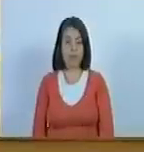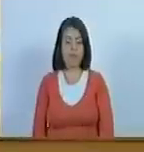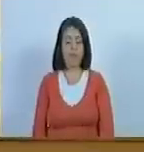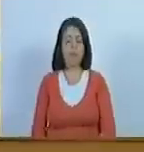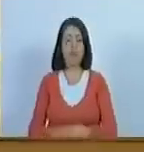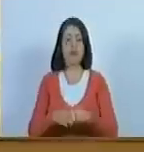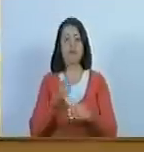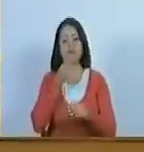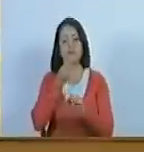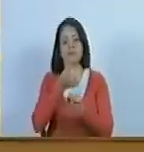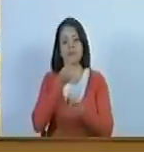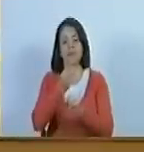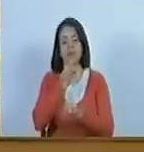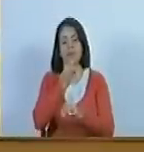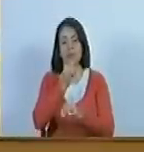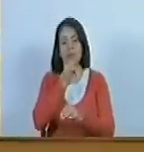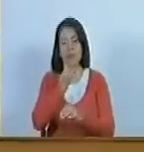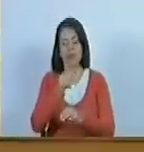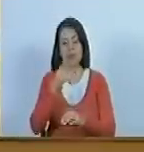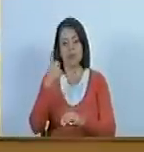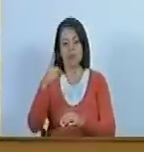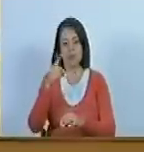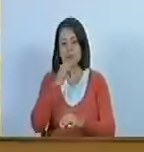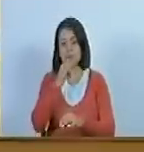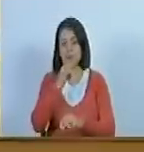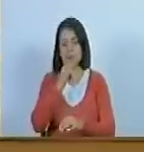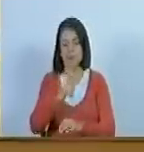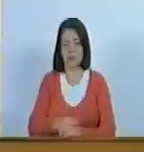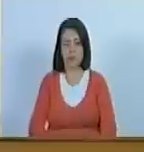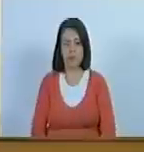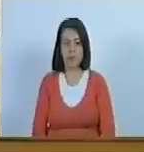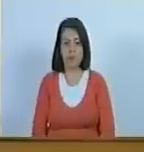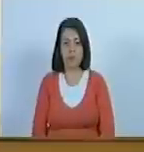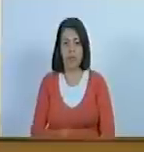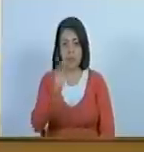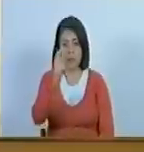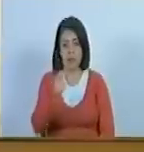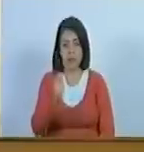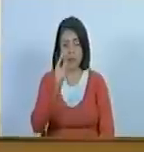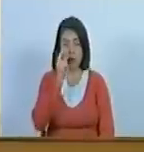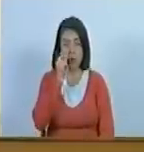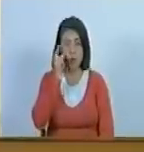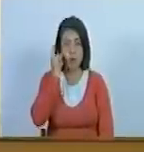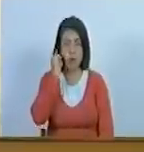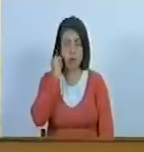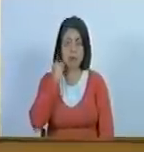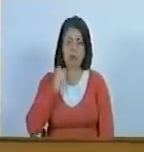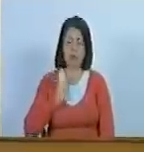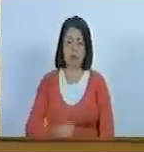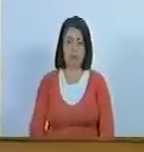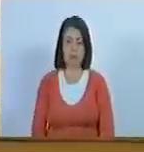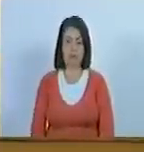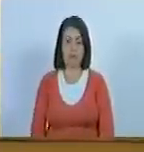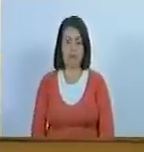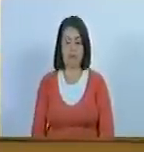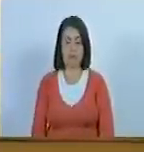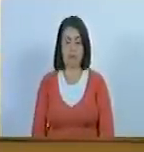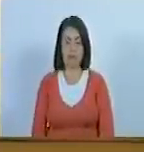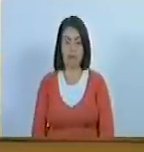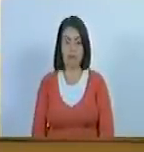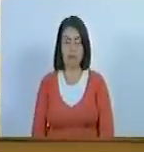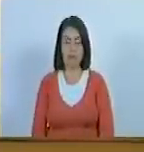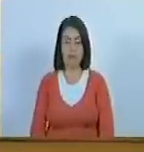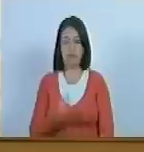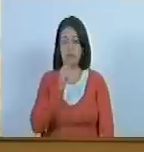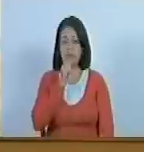abrir un espacio para derechos de palabra, puntos de información de las diputadas y los diputados. Voy a dejar en el derecho